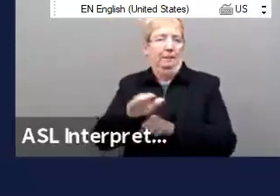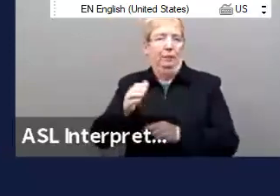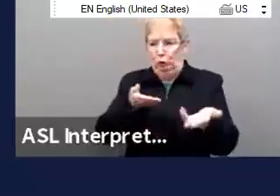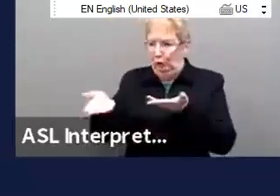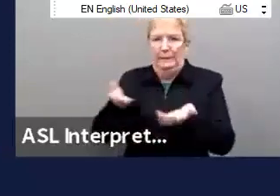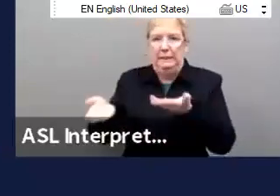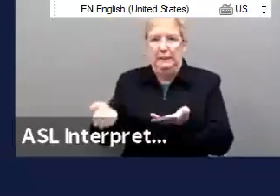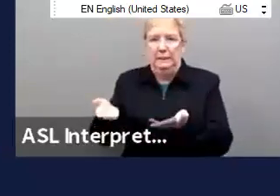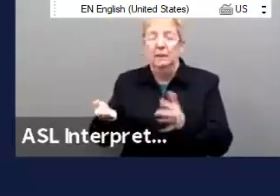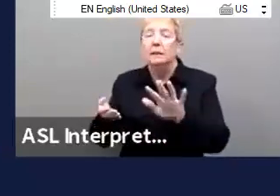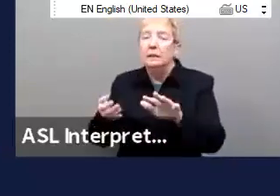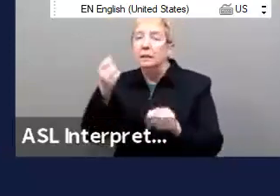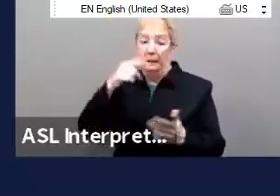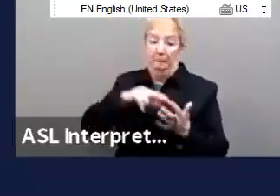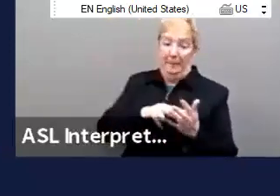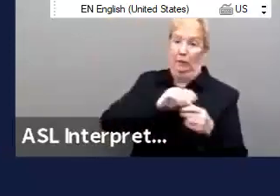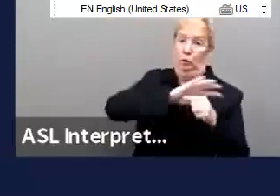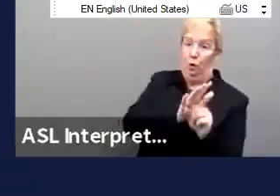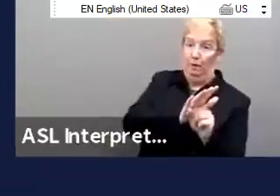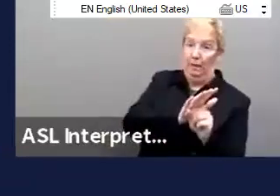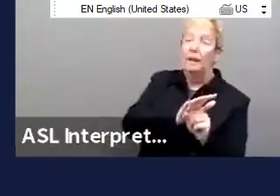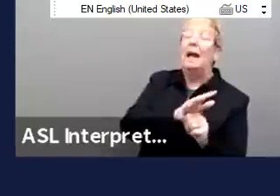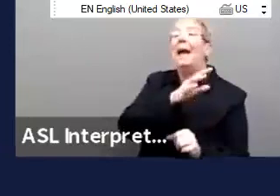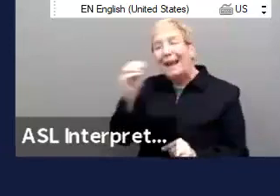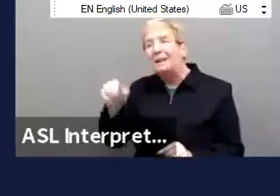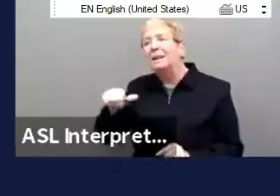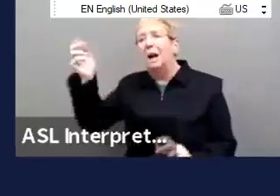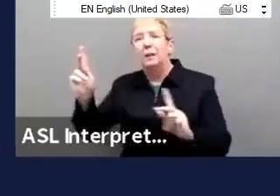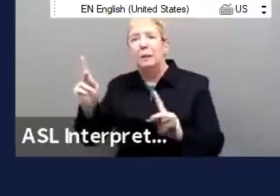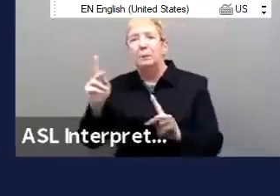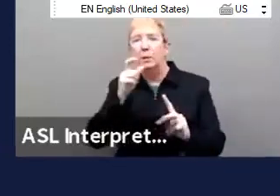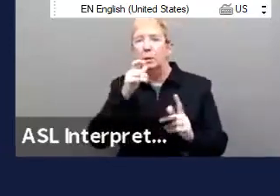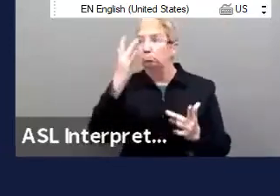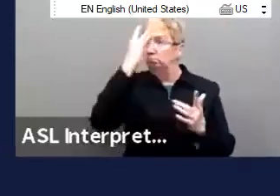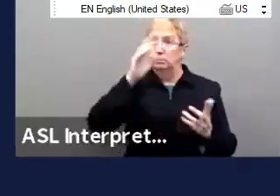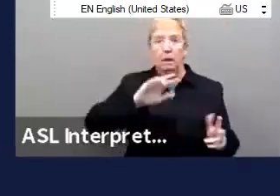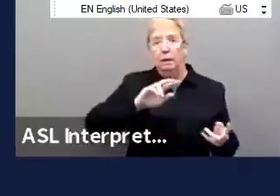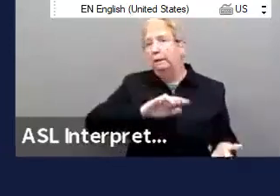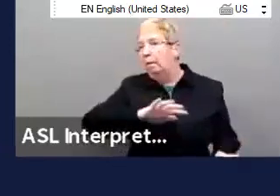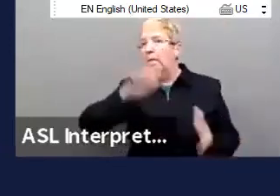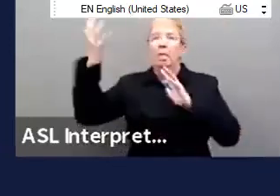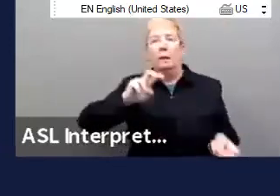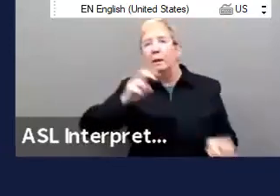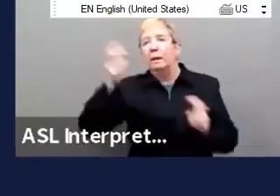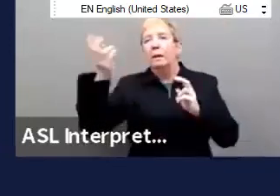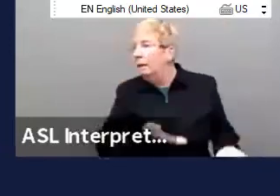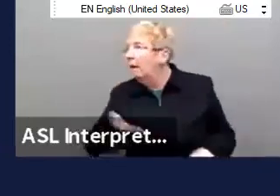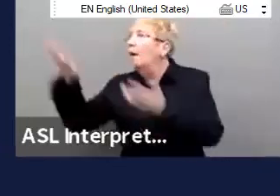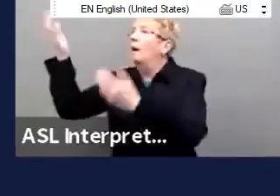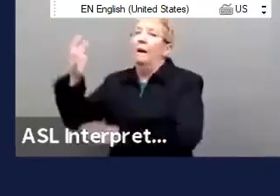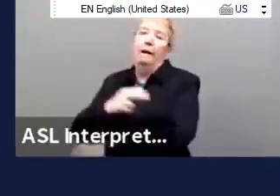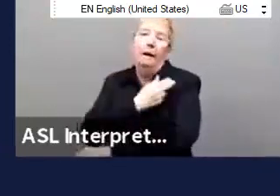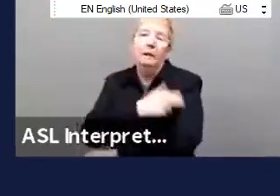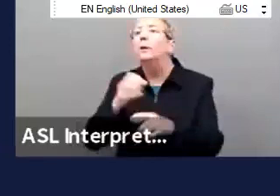sistemas hospitalarios en todo el país están fracasando, y eso significa que no hay suficientes trabajadores, no hay suficientes camas,